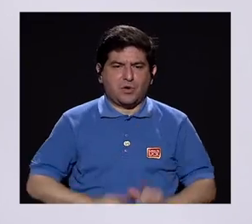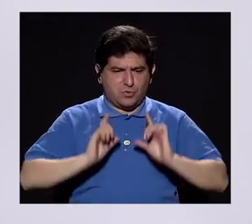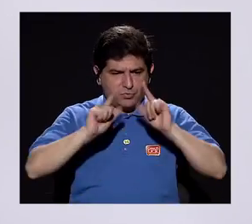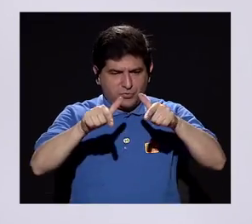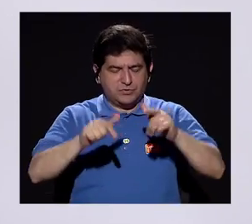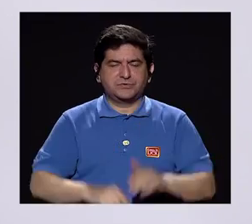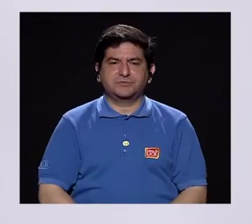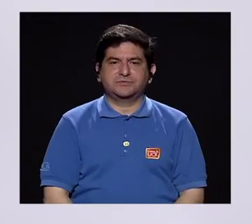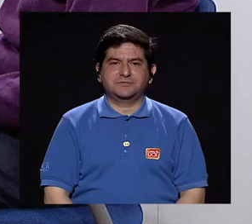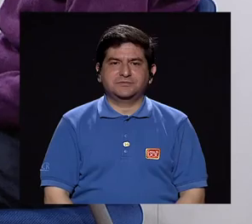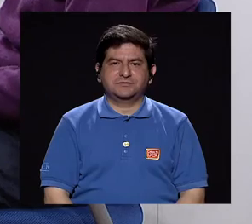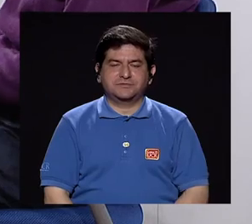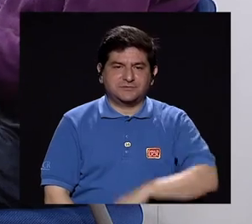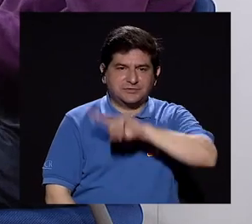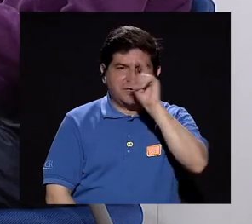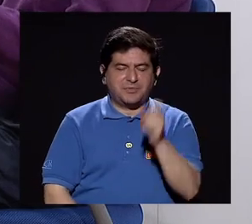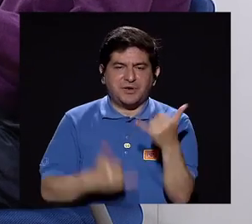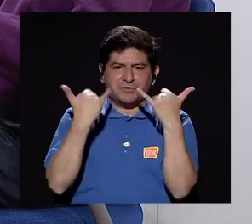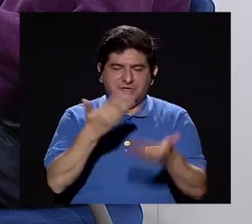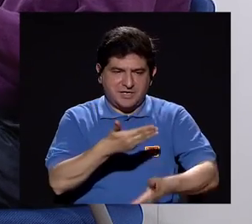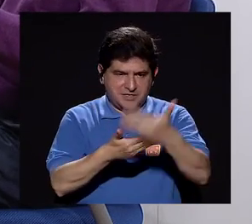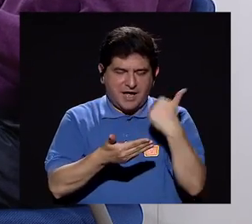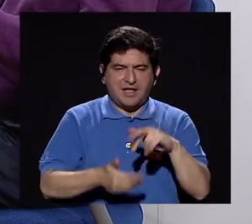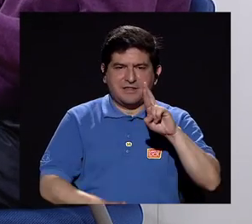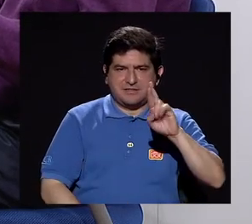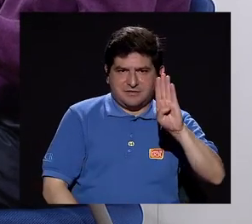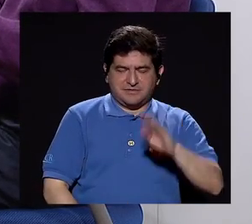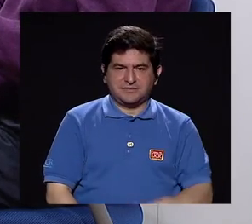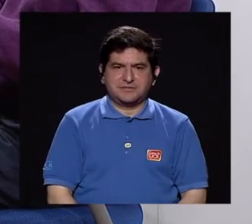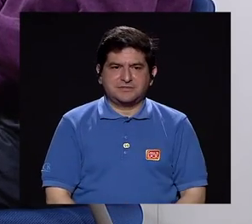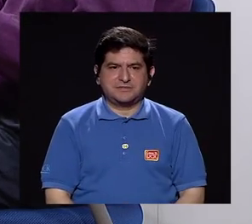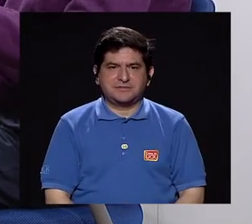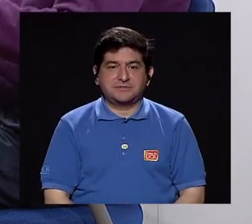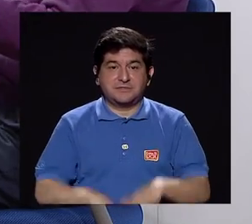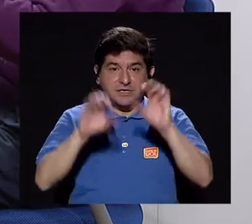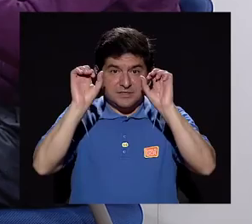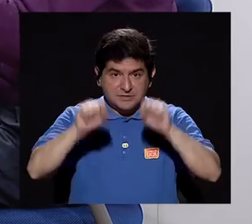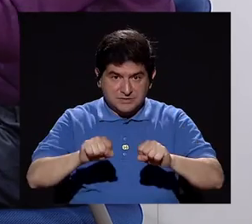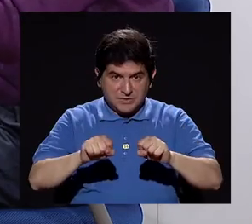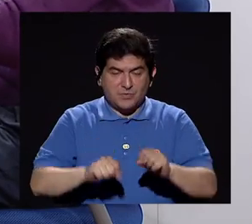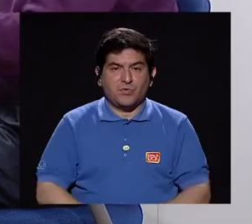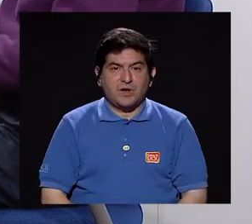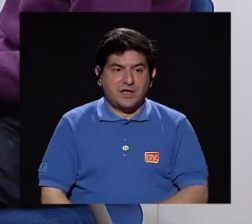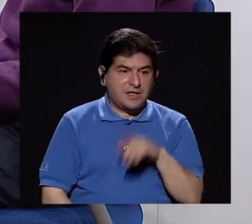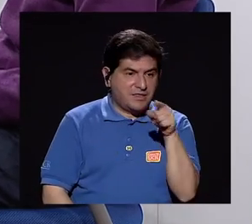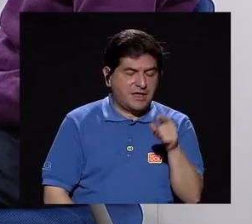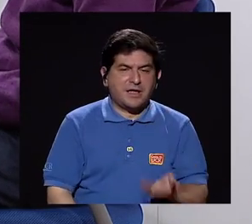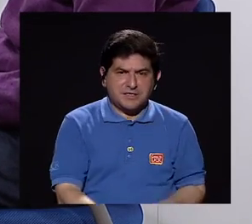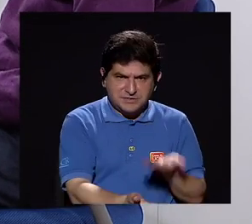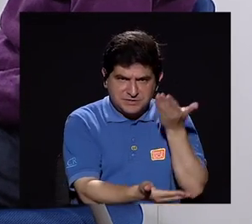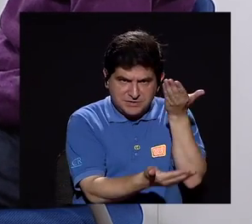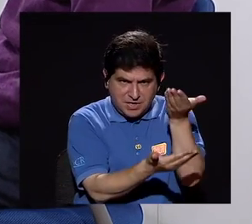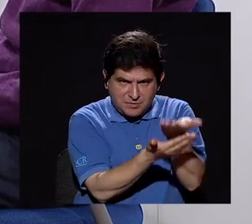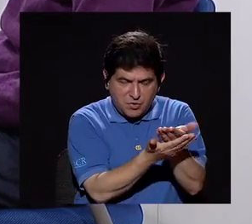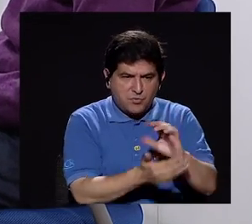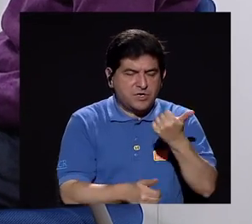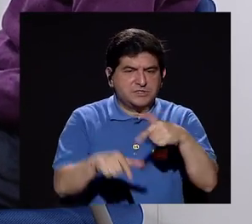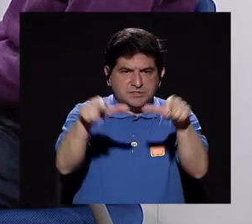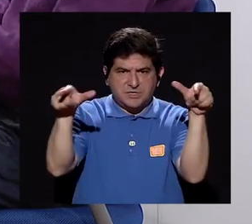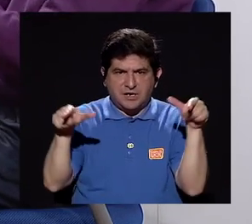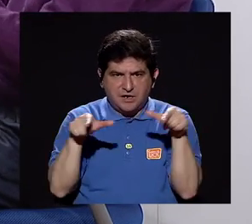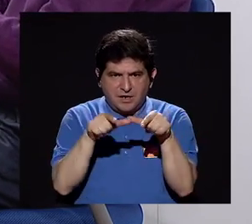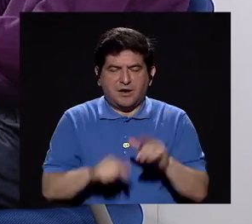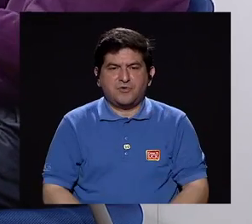de los residuos que generan ya se lo pregunto también a rafael en el cimiento anterior es exportable está esta propuesta de